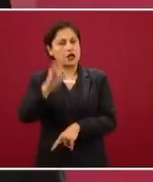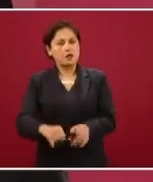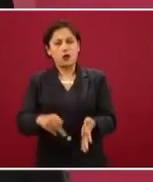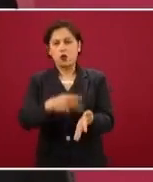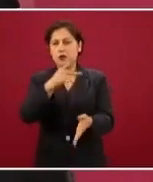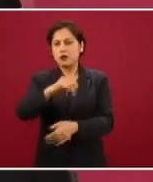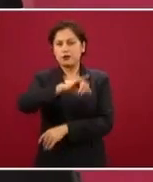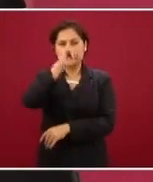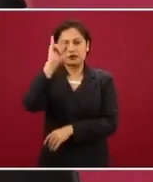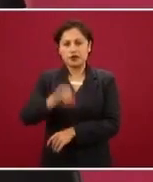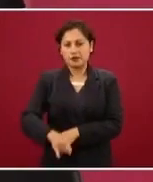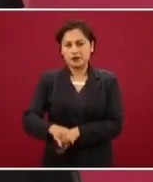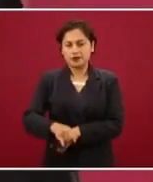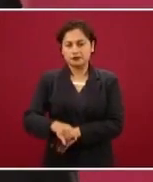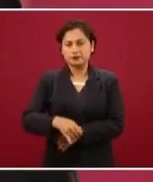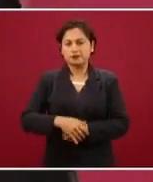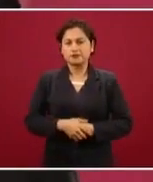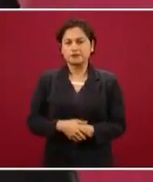nunca más,